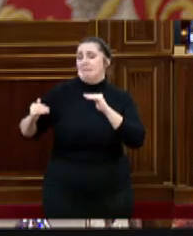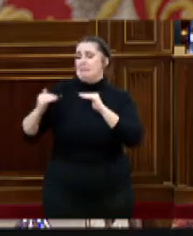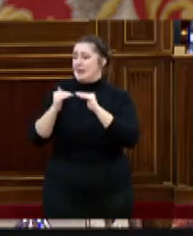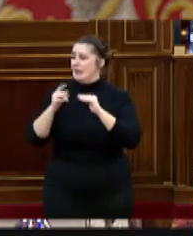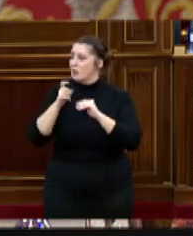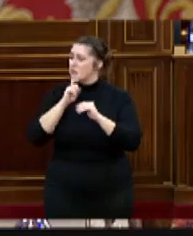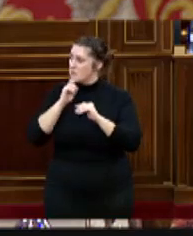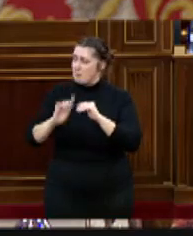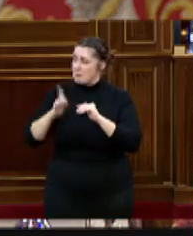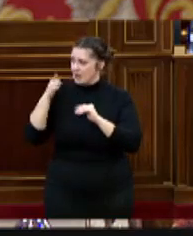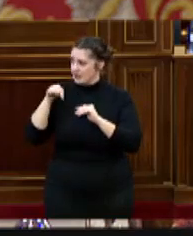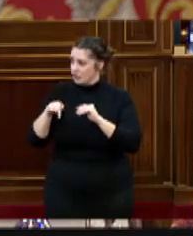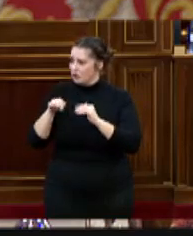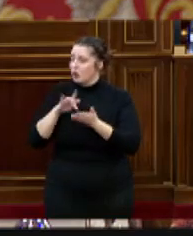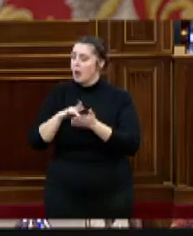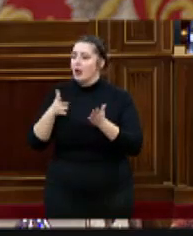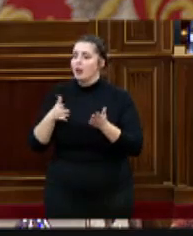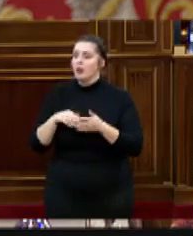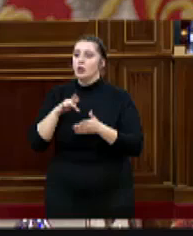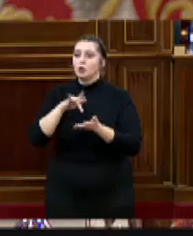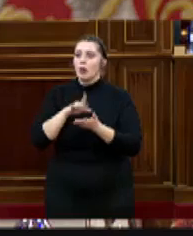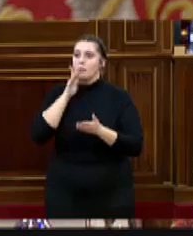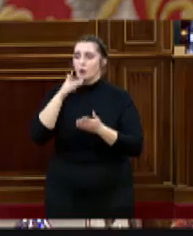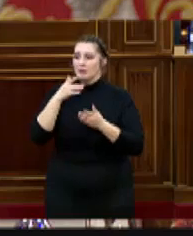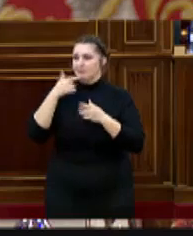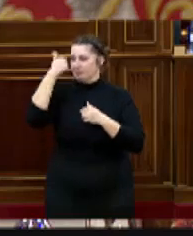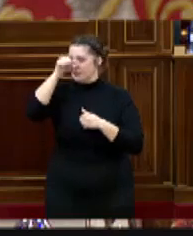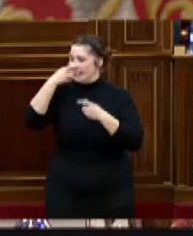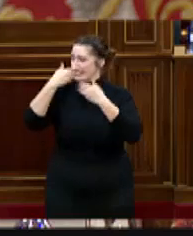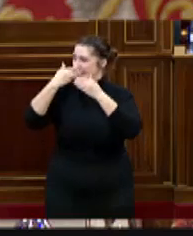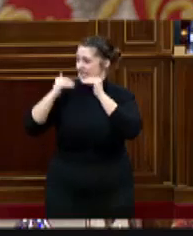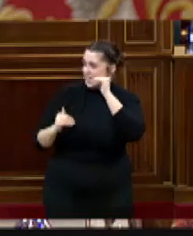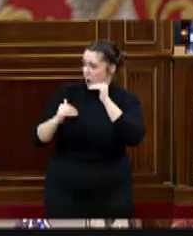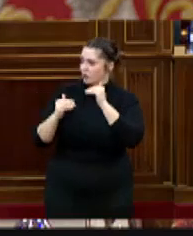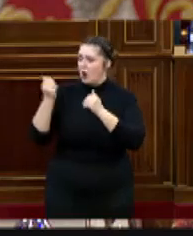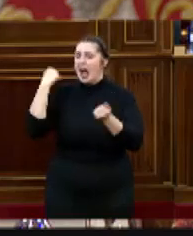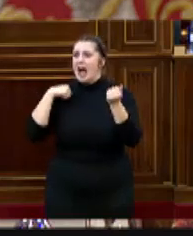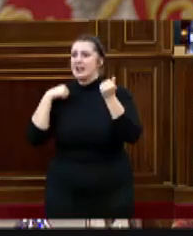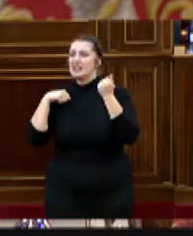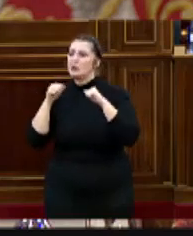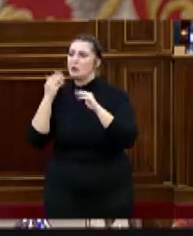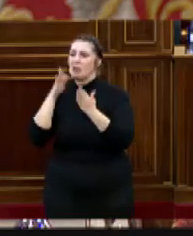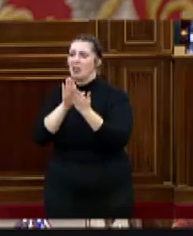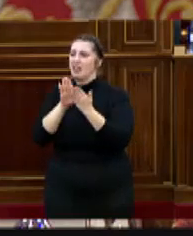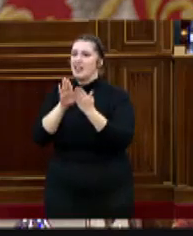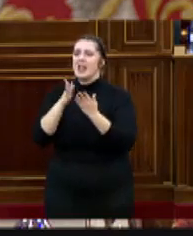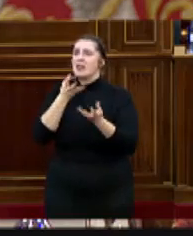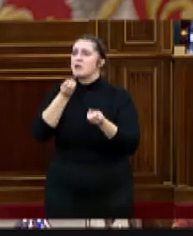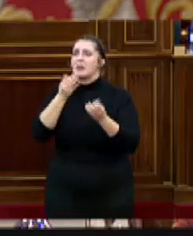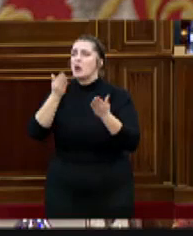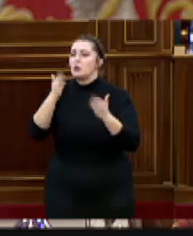complejas que existen las ocasionadas por los sesgos las actitudes desinformadas